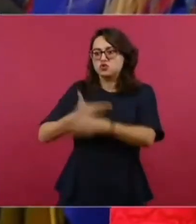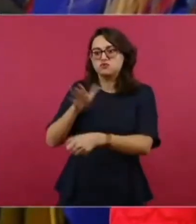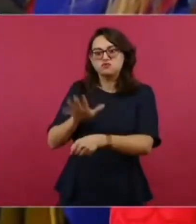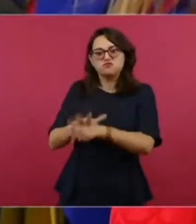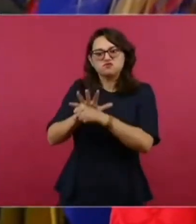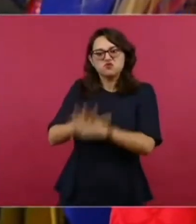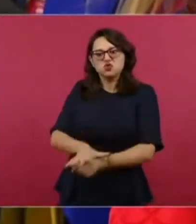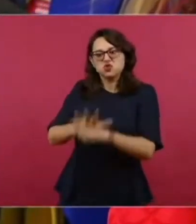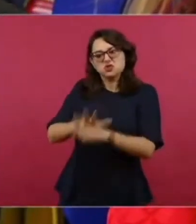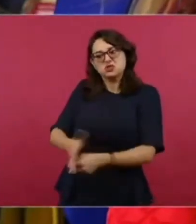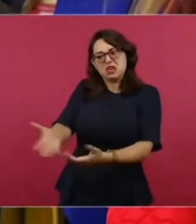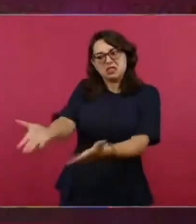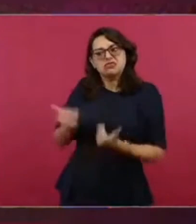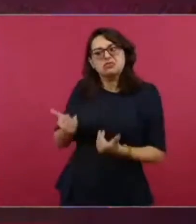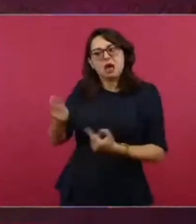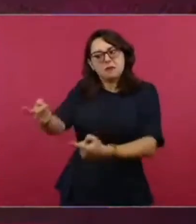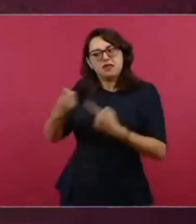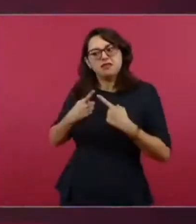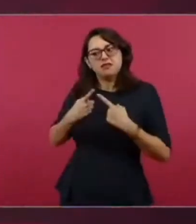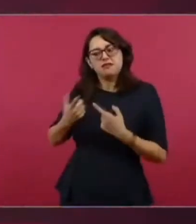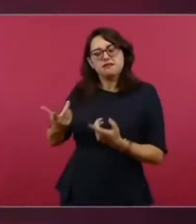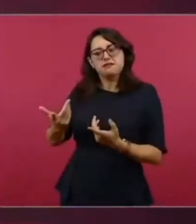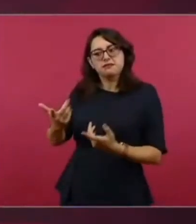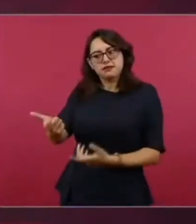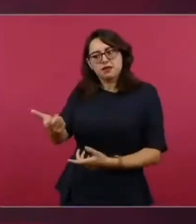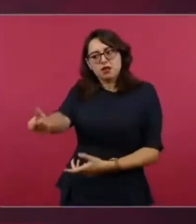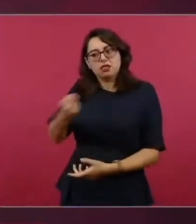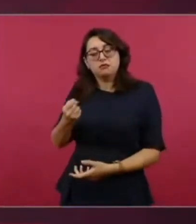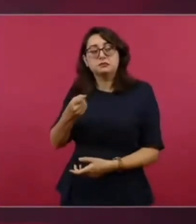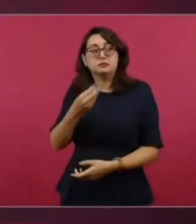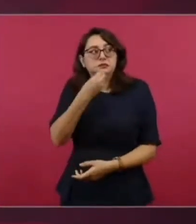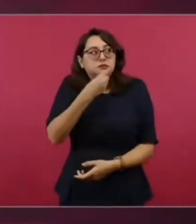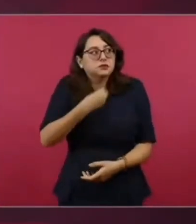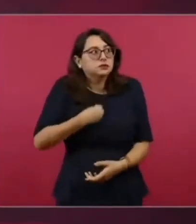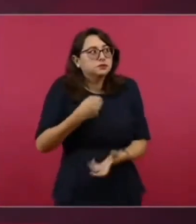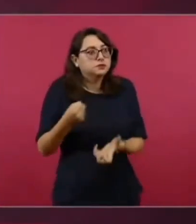aprovecho Bueno si es cierto lo que estás diciendo este